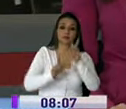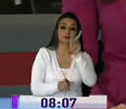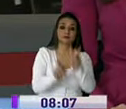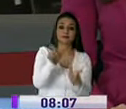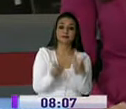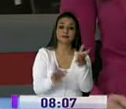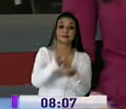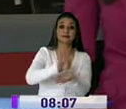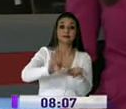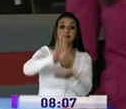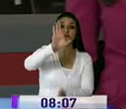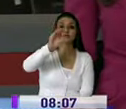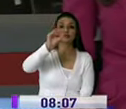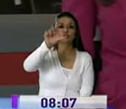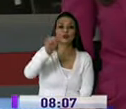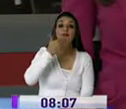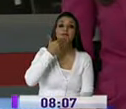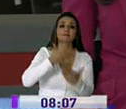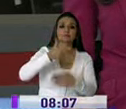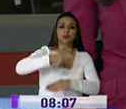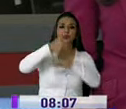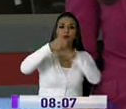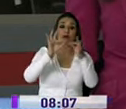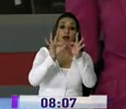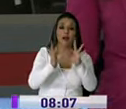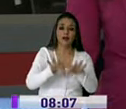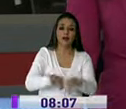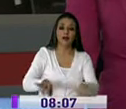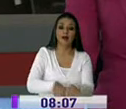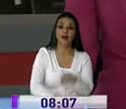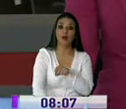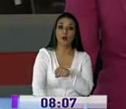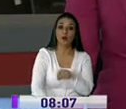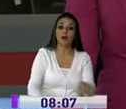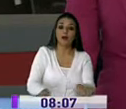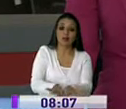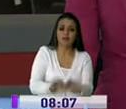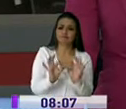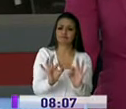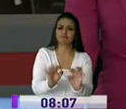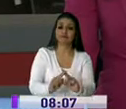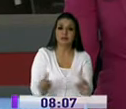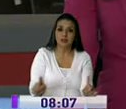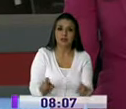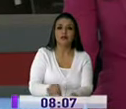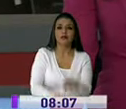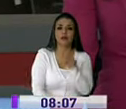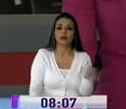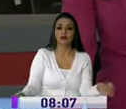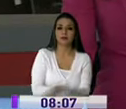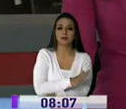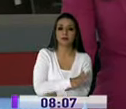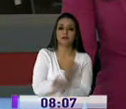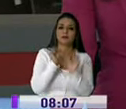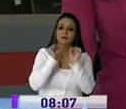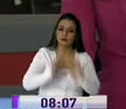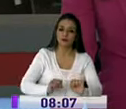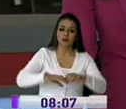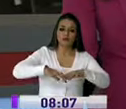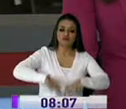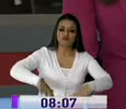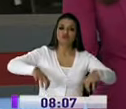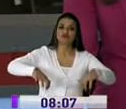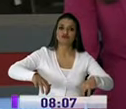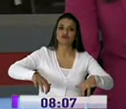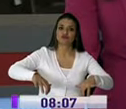Tola agradecen a las autoridades por la reparación de una fuga de agua, pero solicitan que el daño sea reparado integralmente, pues se dejó